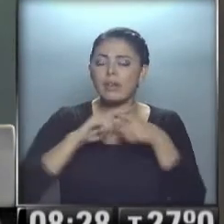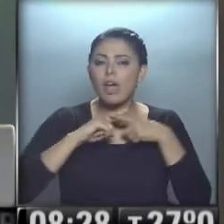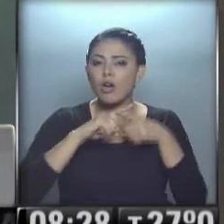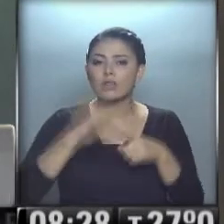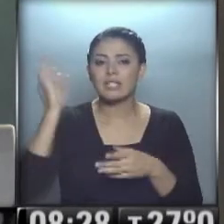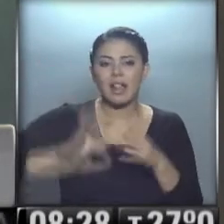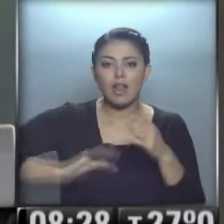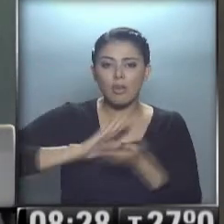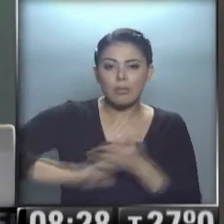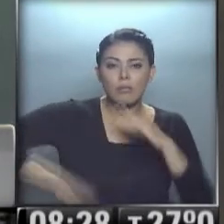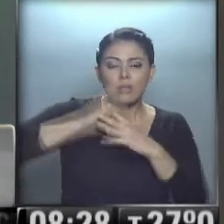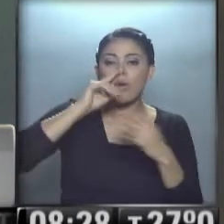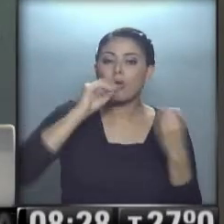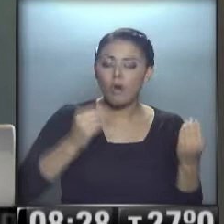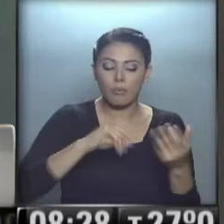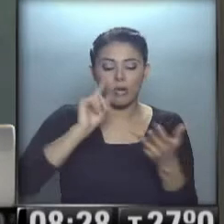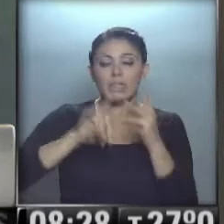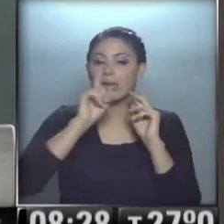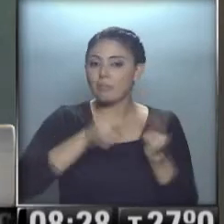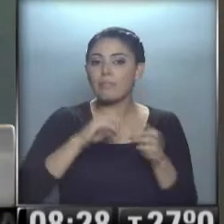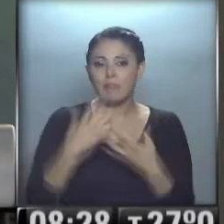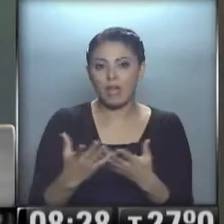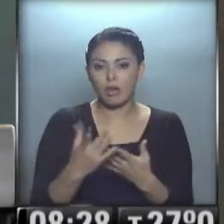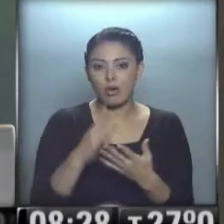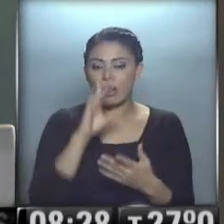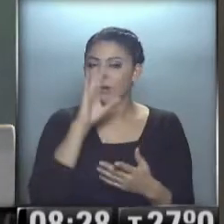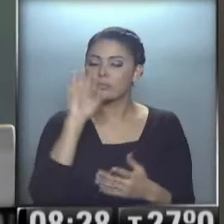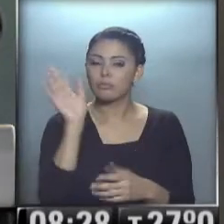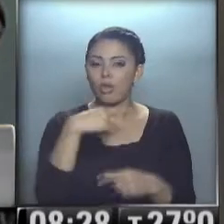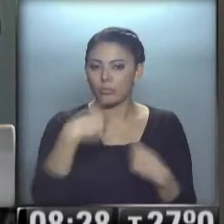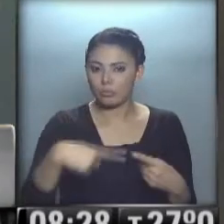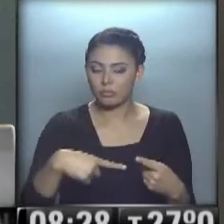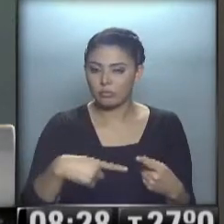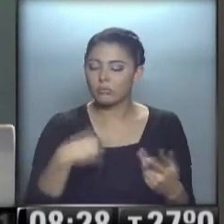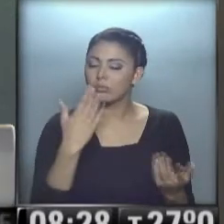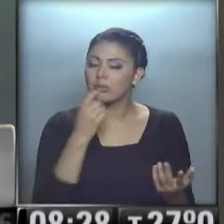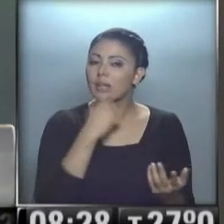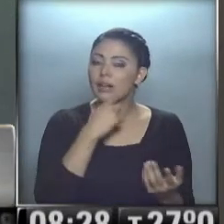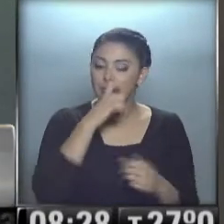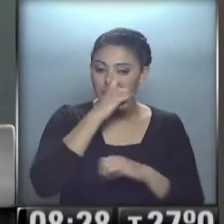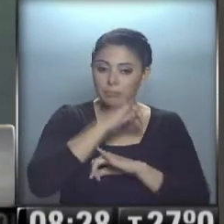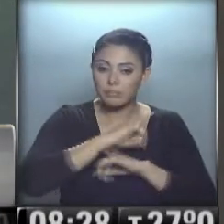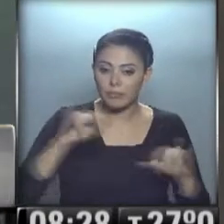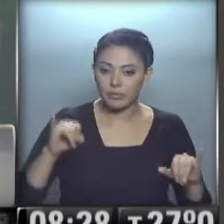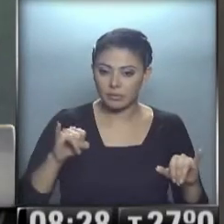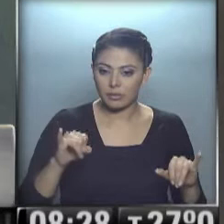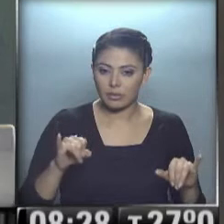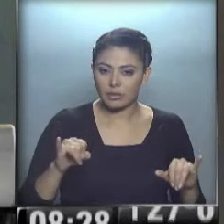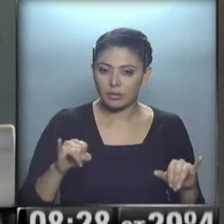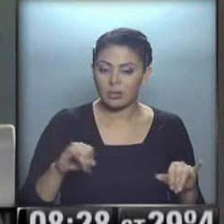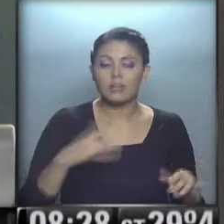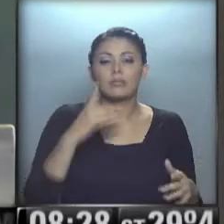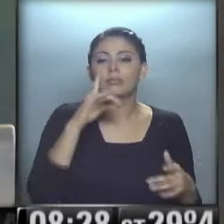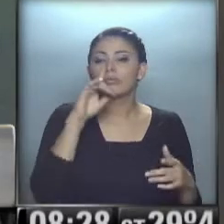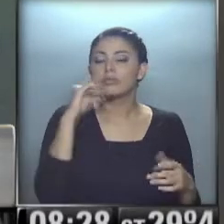carácter salarial y, a su vez, mejoramiento de las condiciones de percepción. Entonces, lo que quiero transmitir con esto es que de